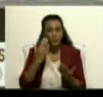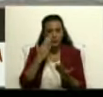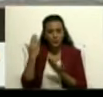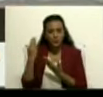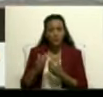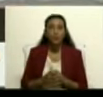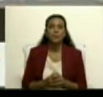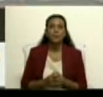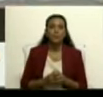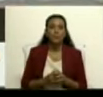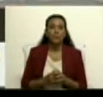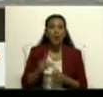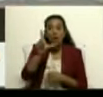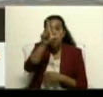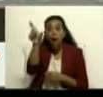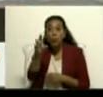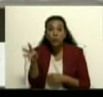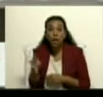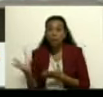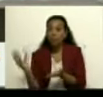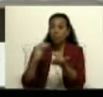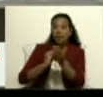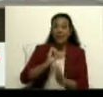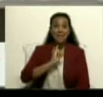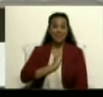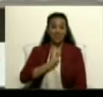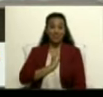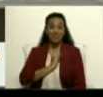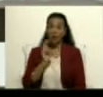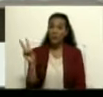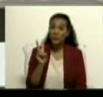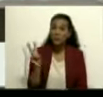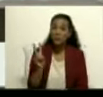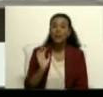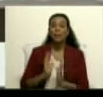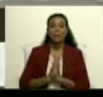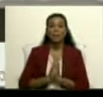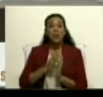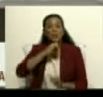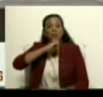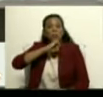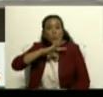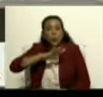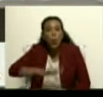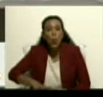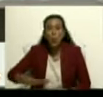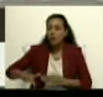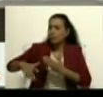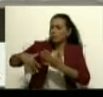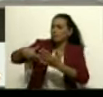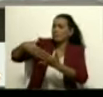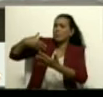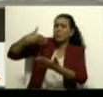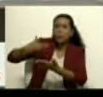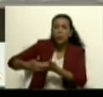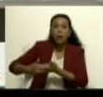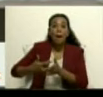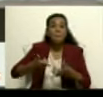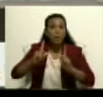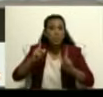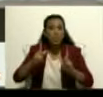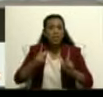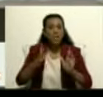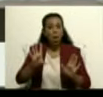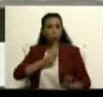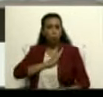Esequibo. La Guayana Esequiba es parte de nuestra identidad como venezolanos. Es nuestra historia, nuestras raíces. No podemos permitir que lo que